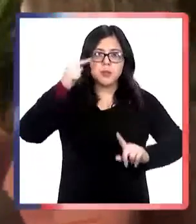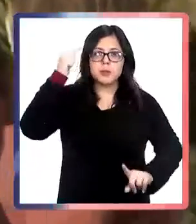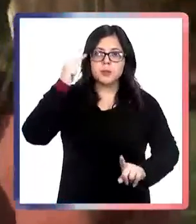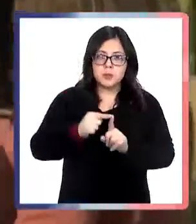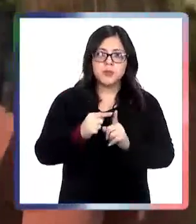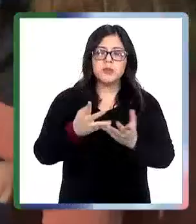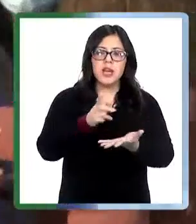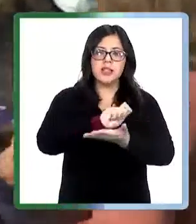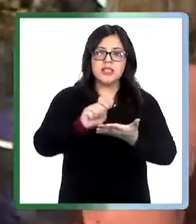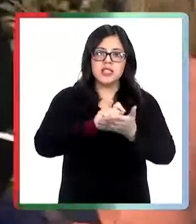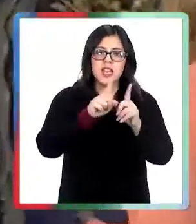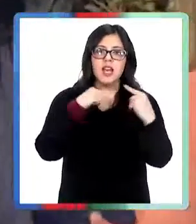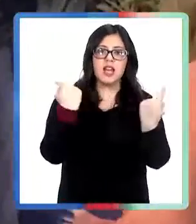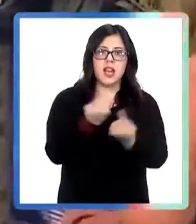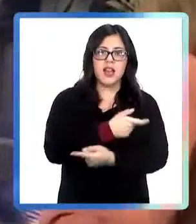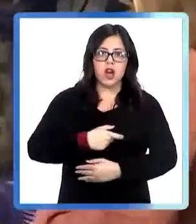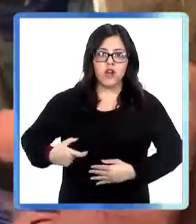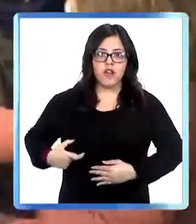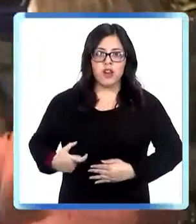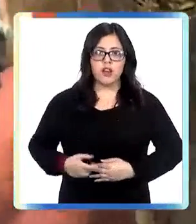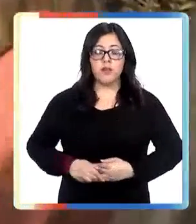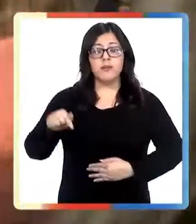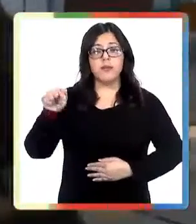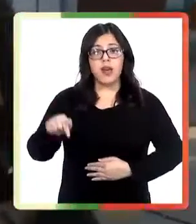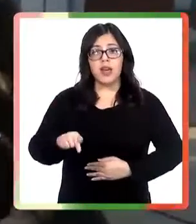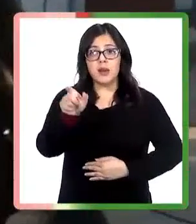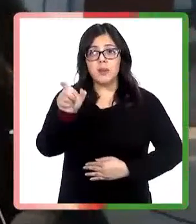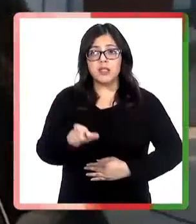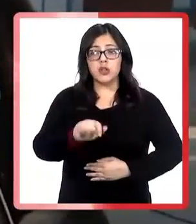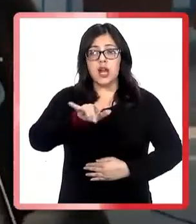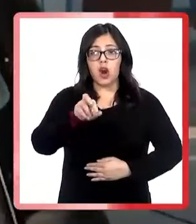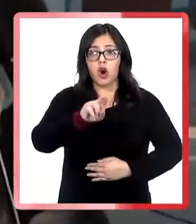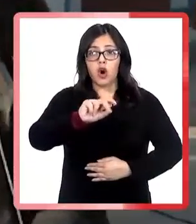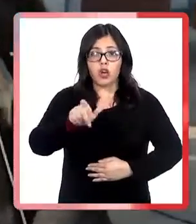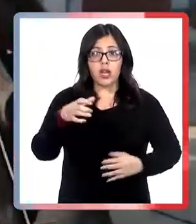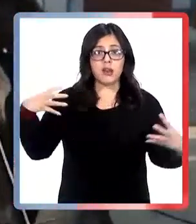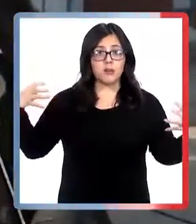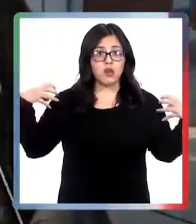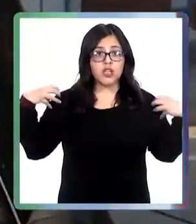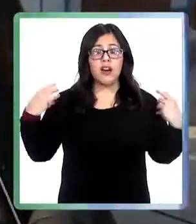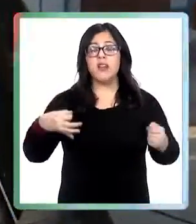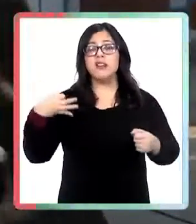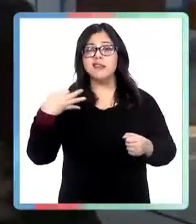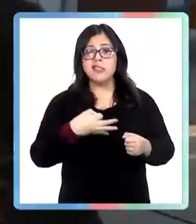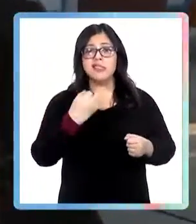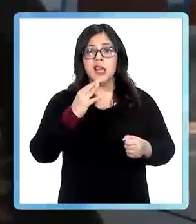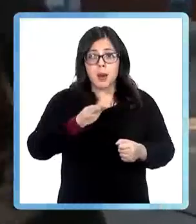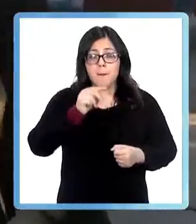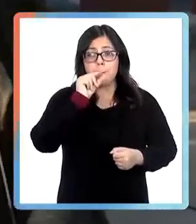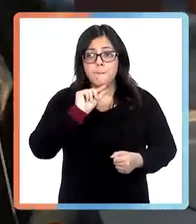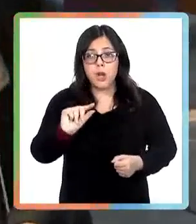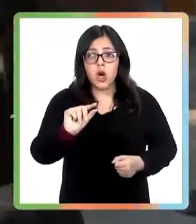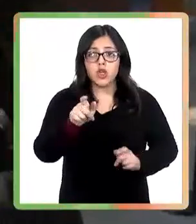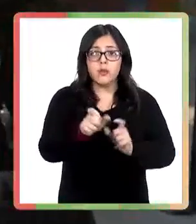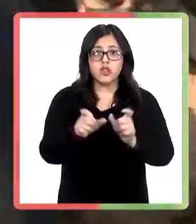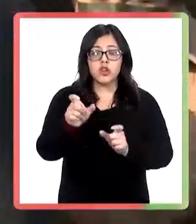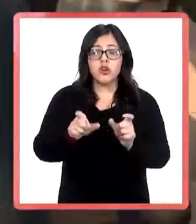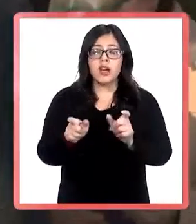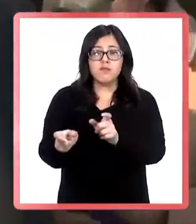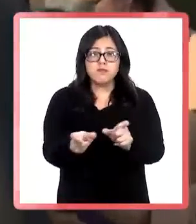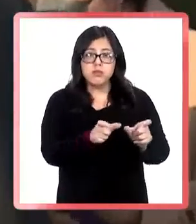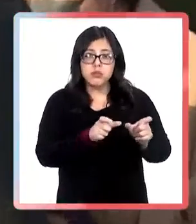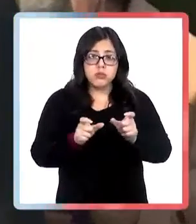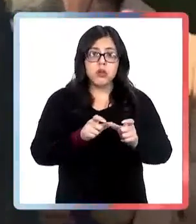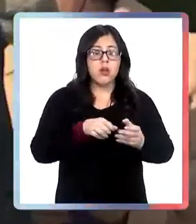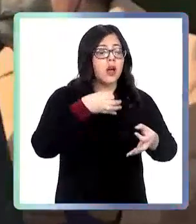una investigación dirigida a la Secretaría General de Gobierno. El contralor Jorge Bermúdez adelantó que en los próximos días los